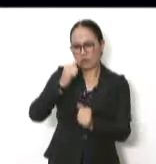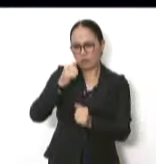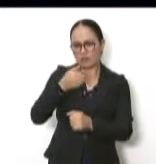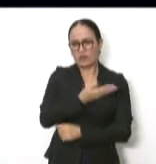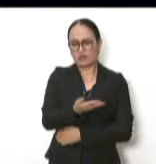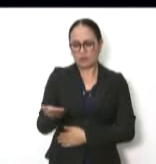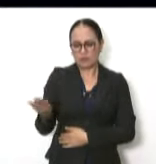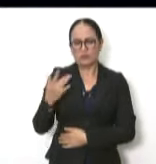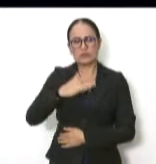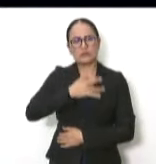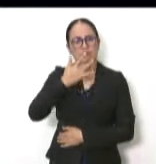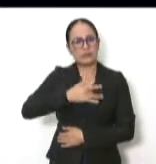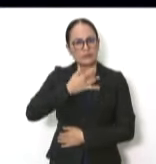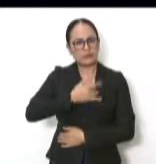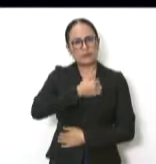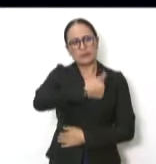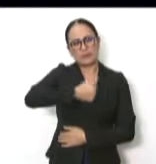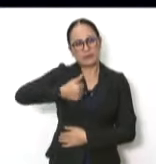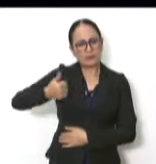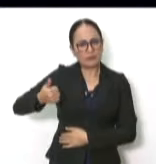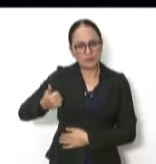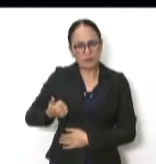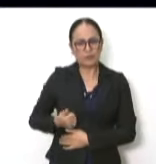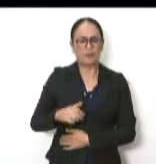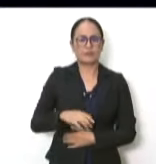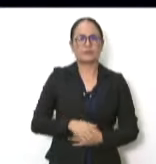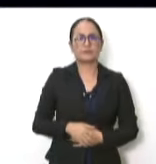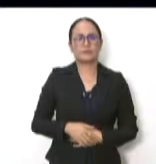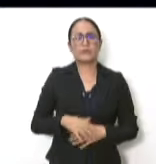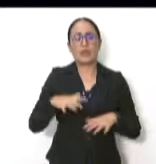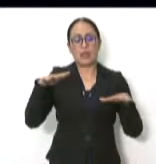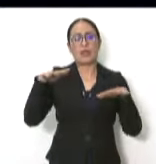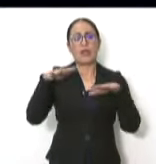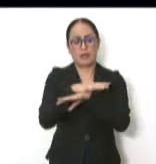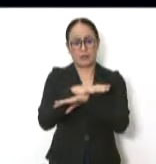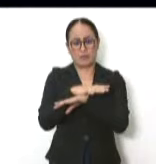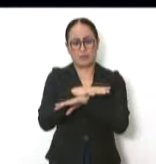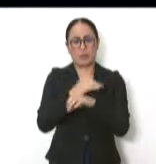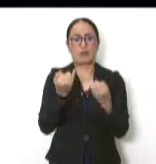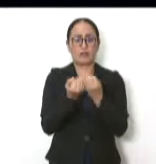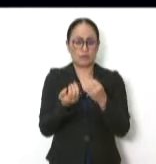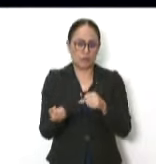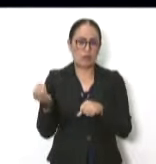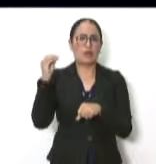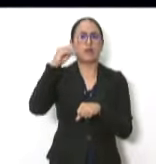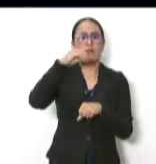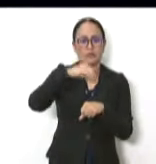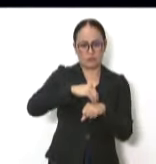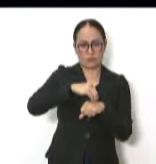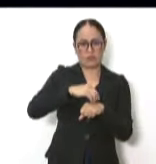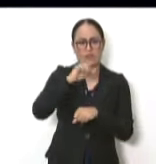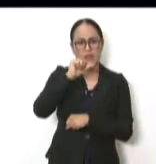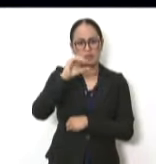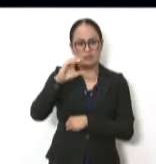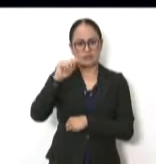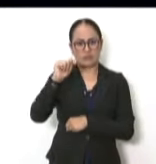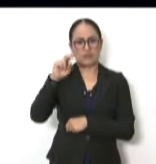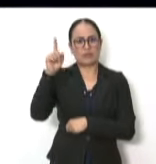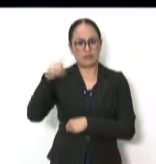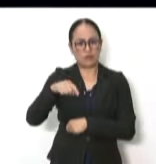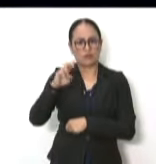cual se somete a consideración del Pleno de este Instituto modificar y adicionar los diversos